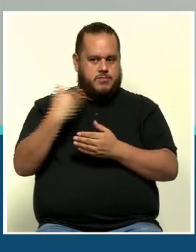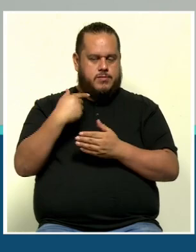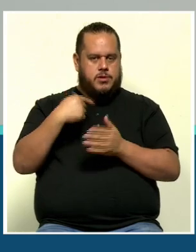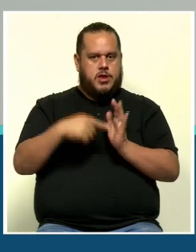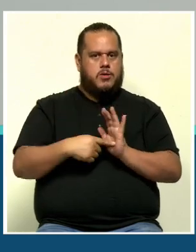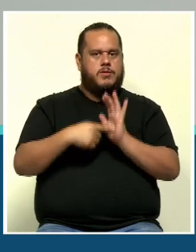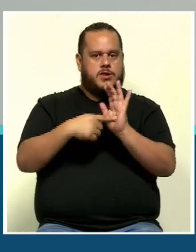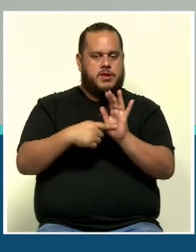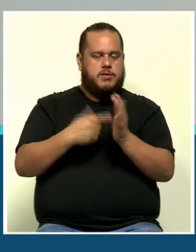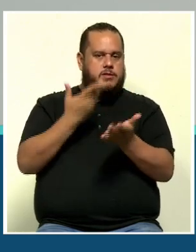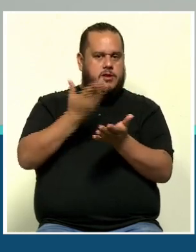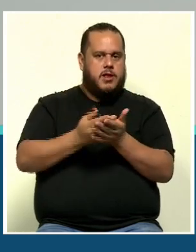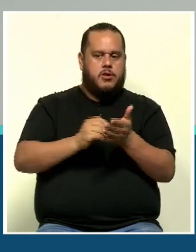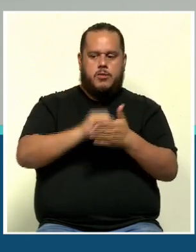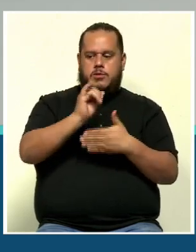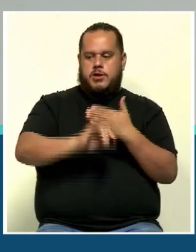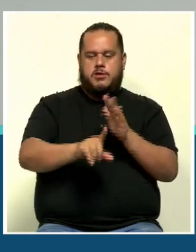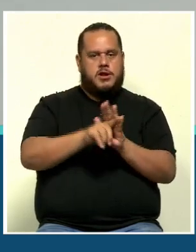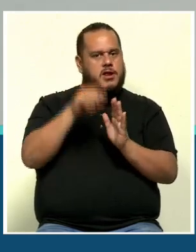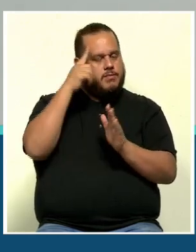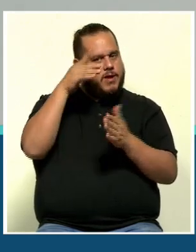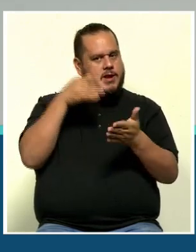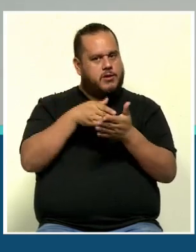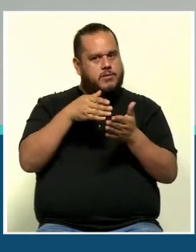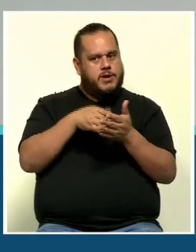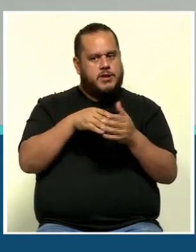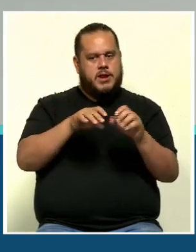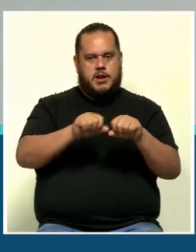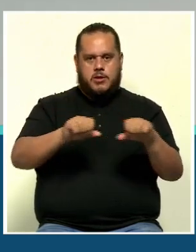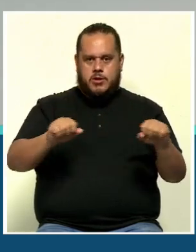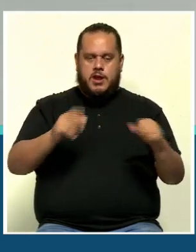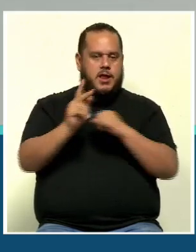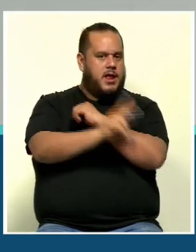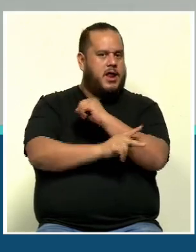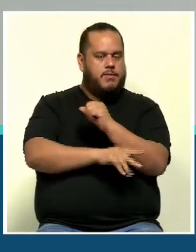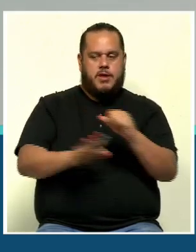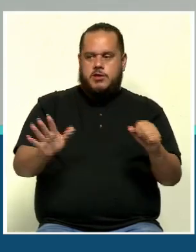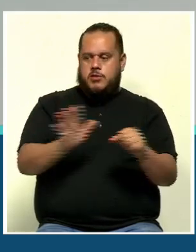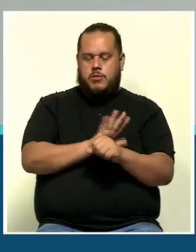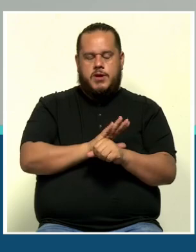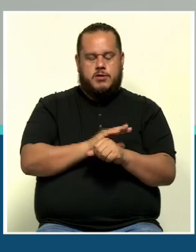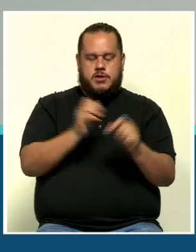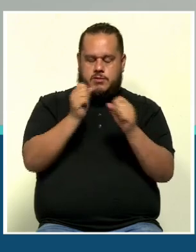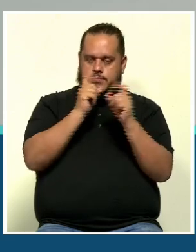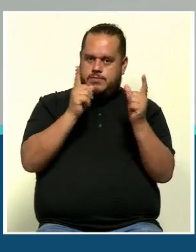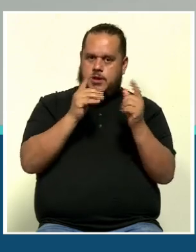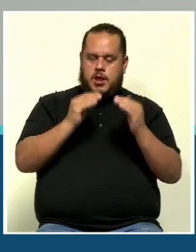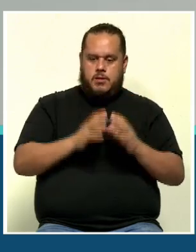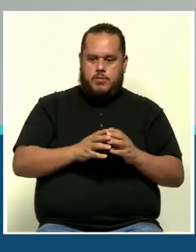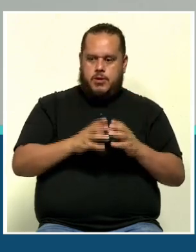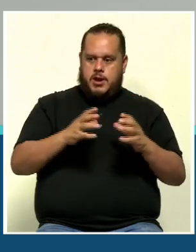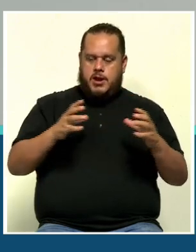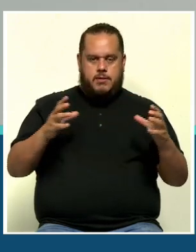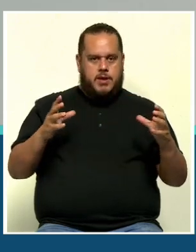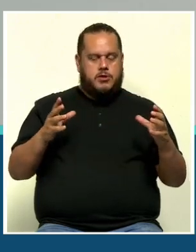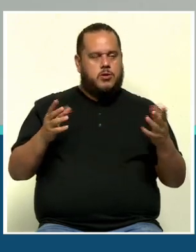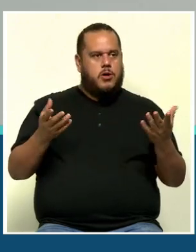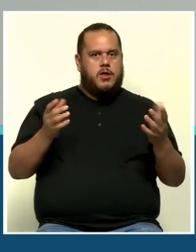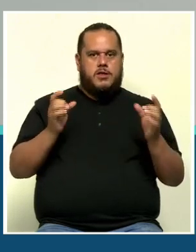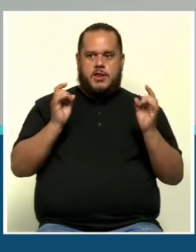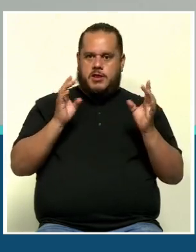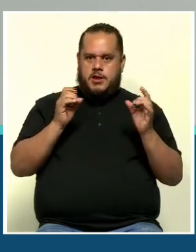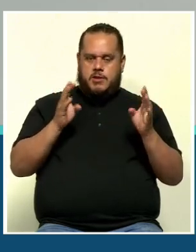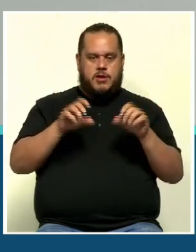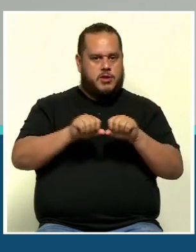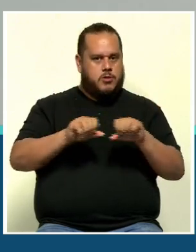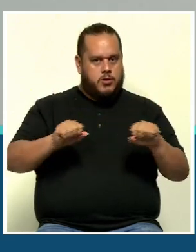presentando proyectos de ley para combatir la corrupción. El país entero está consternado por el aumento de escándalos de corrupción